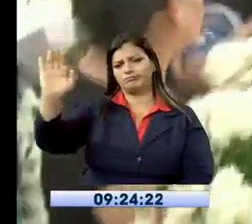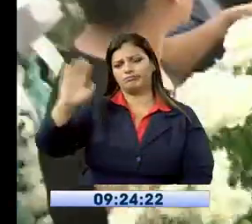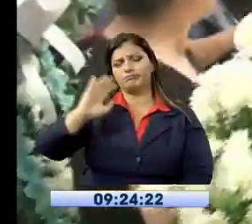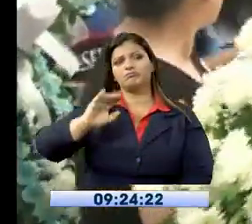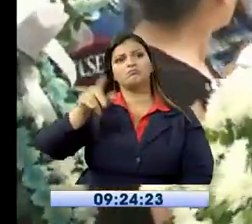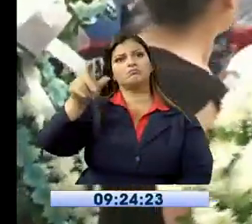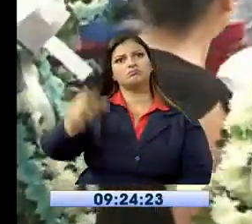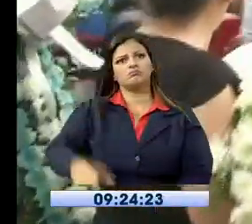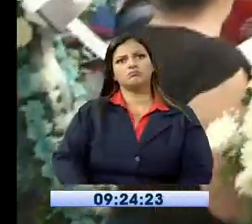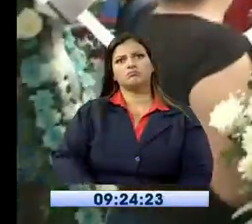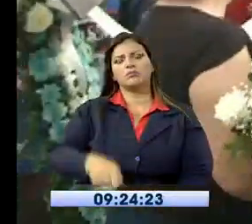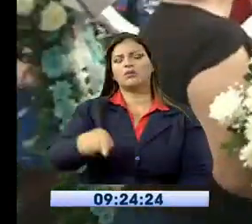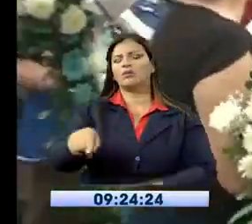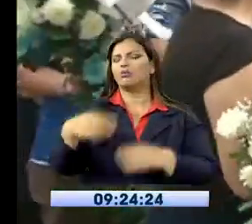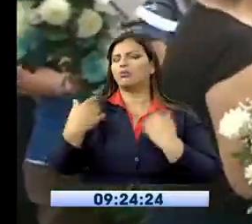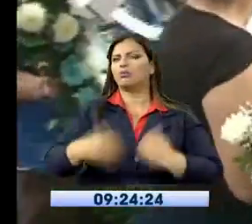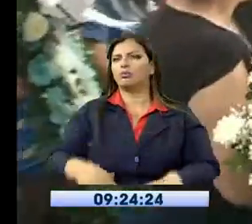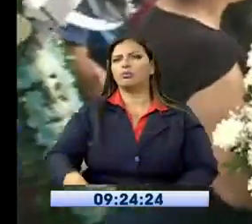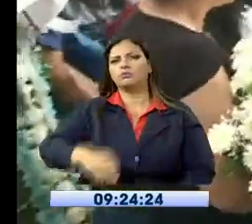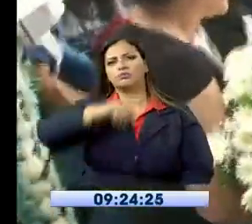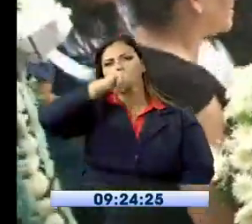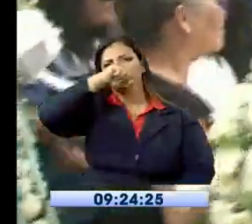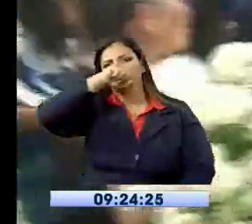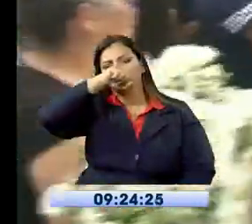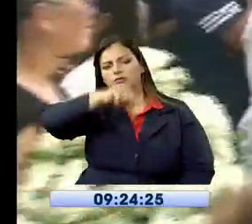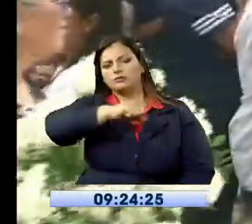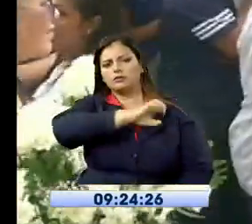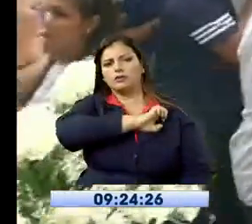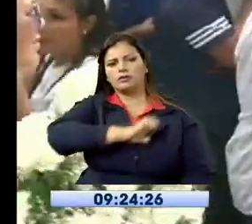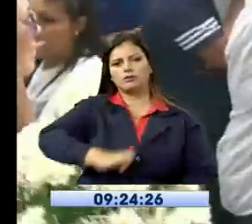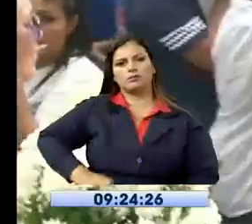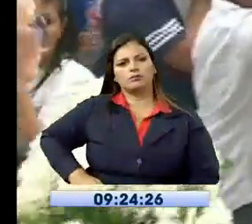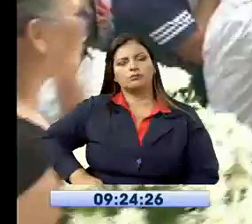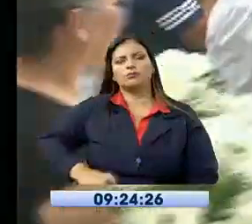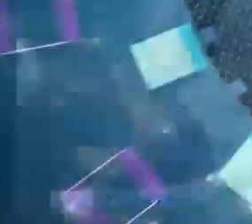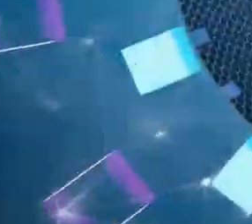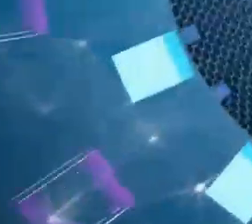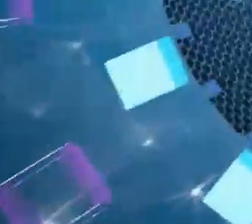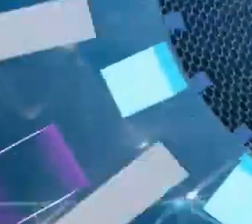por su devoción al ballet azul. Informó Julio César Saona.